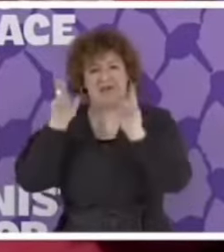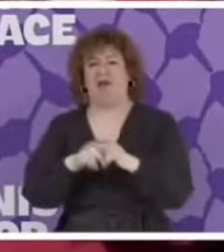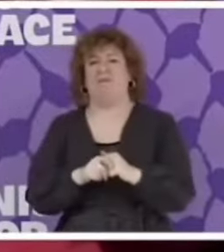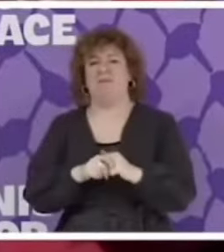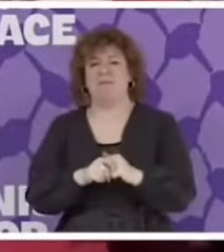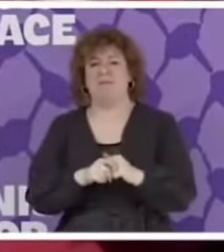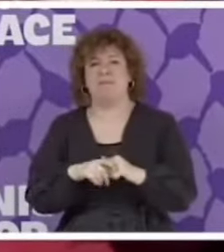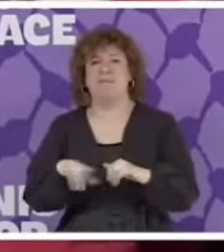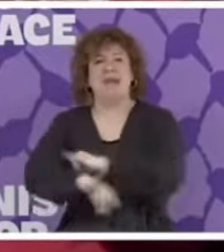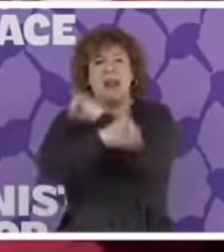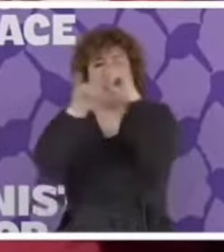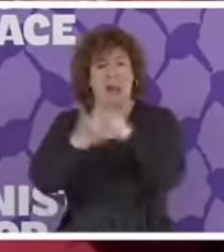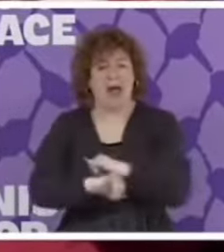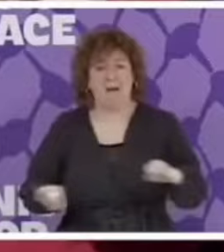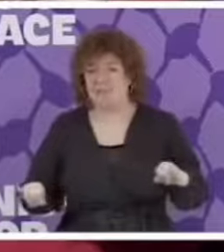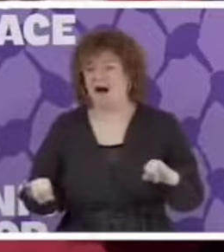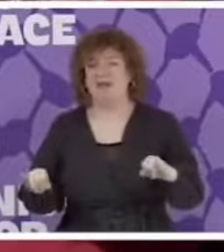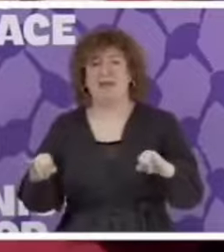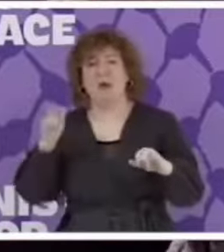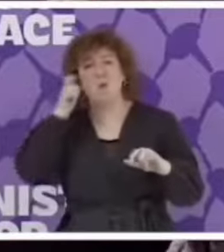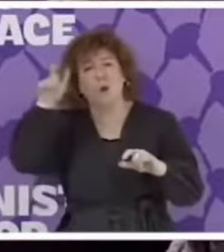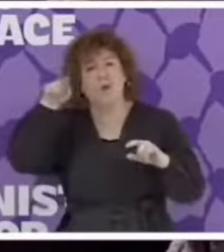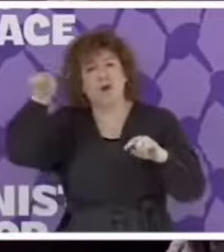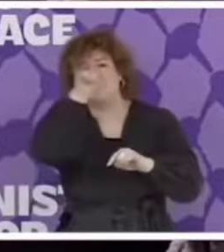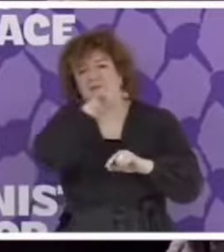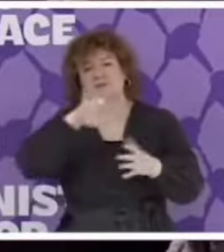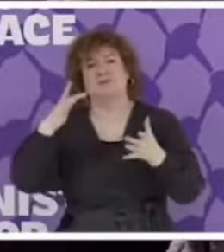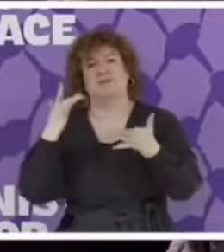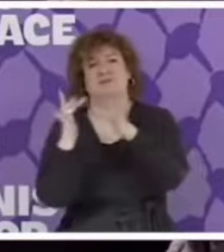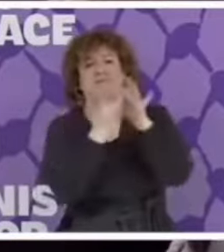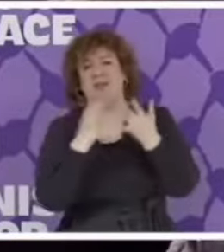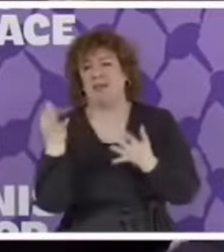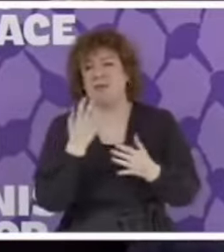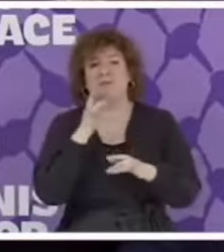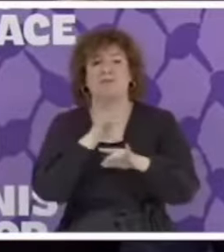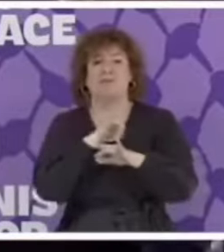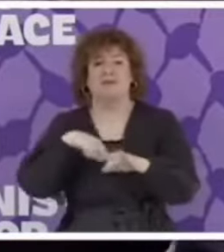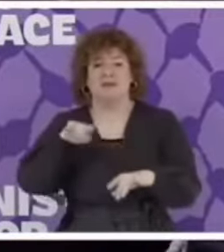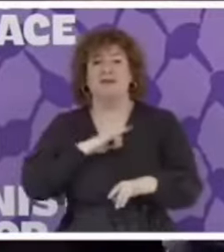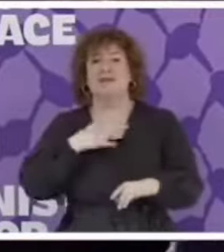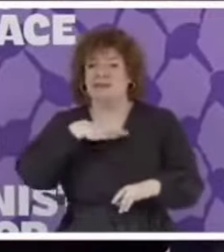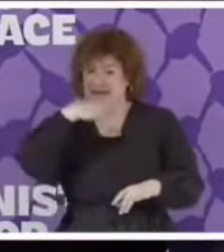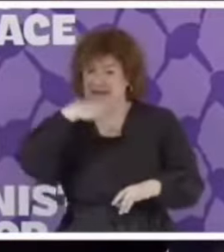viva la paz entre los pueblos! Gracias, compañeras, y si se puede.